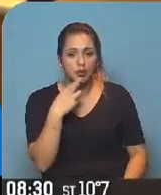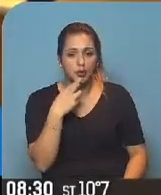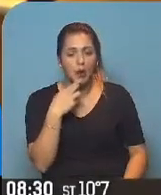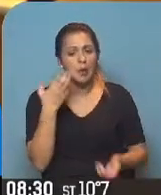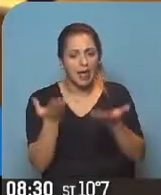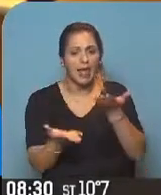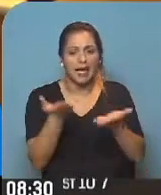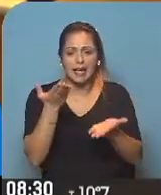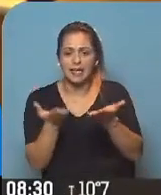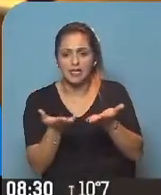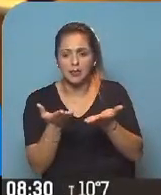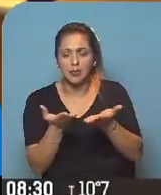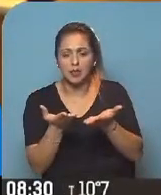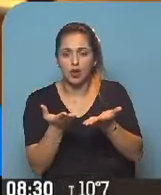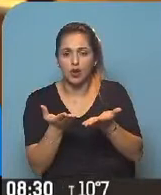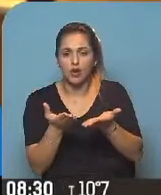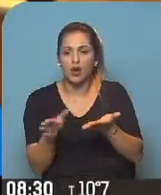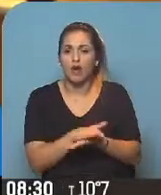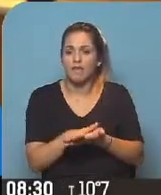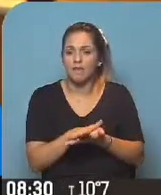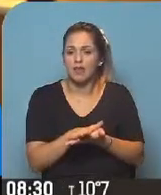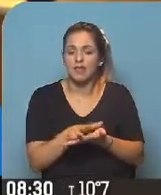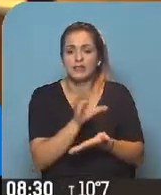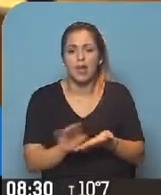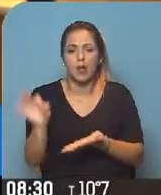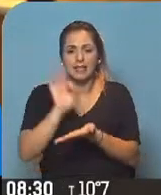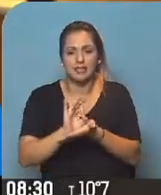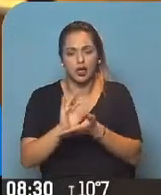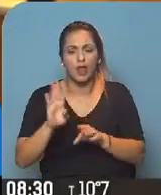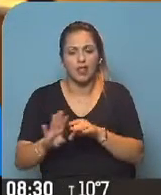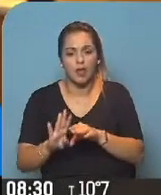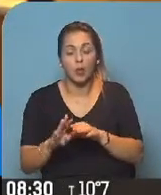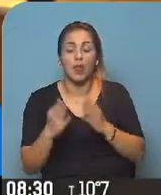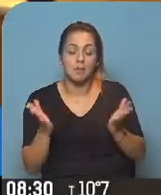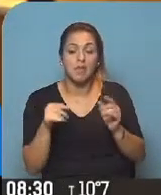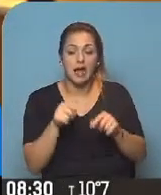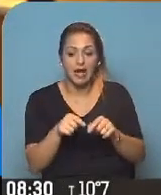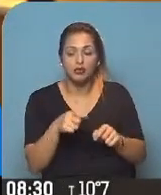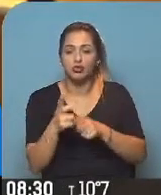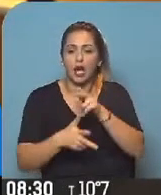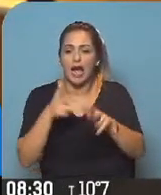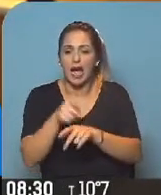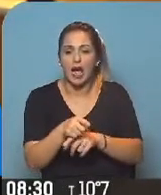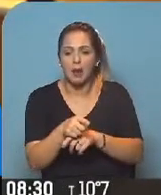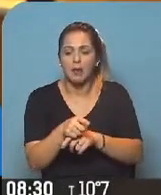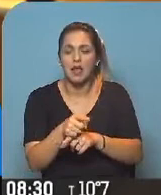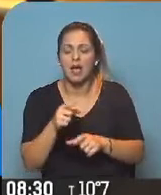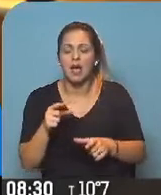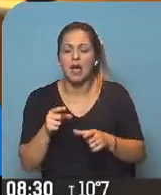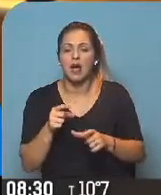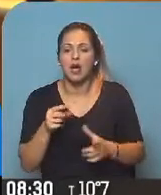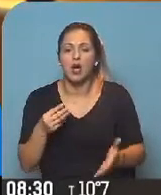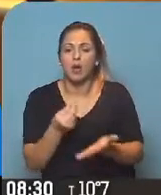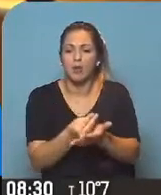equilibrado con un déficit primario igual a cero en esto contribuye fundamentalmente la instauración de